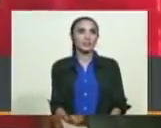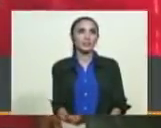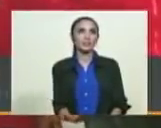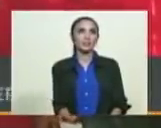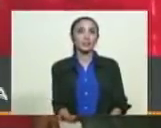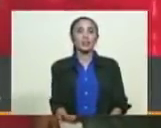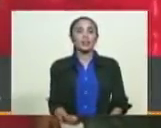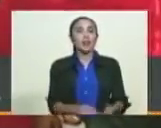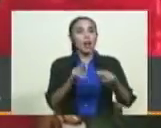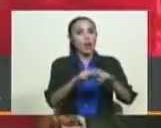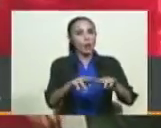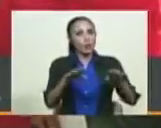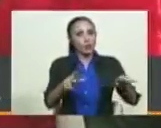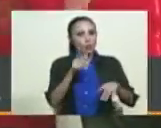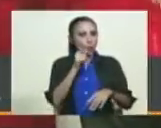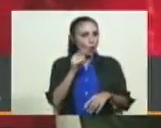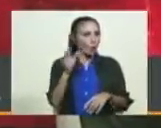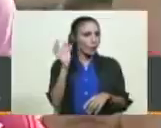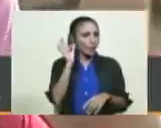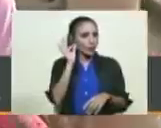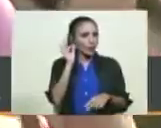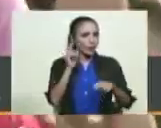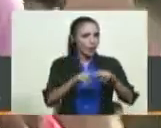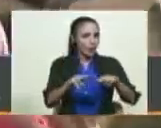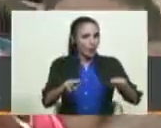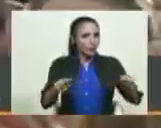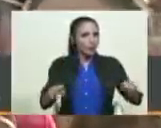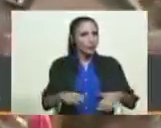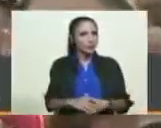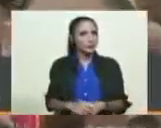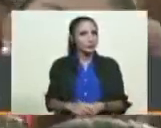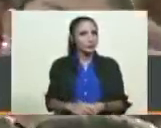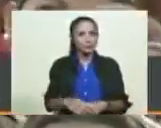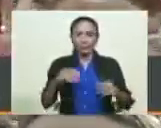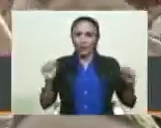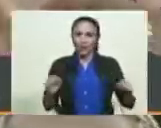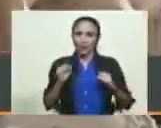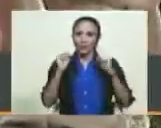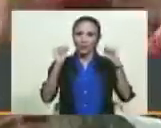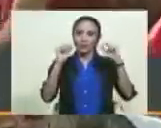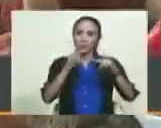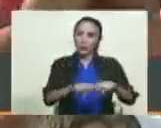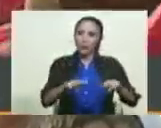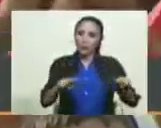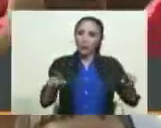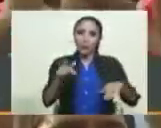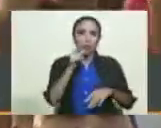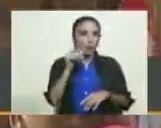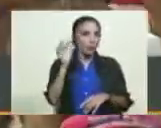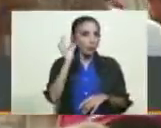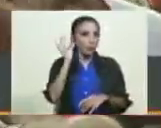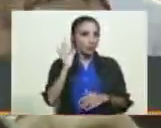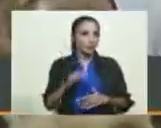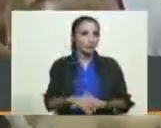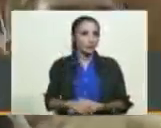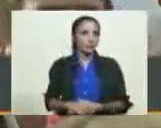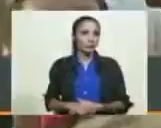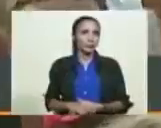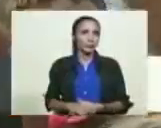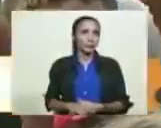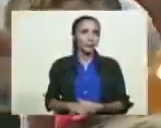a los niños de La Guaira de Vargas. ¡Que vivan los niños y niñas de Venezuela!